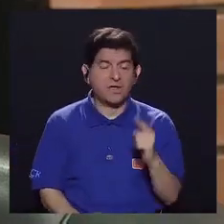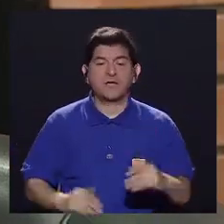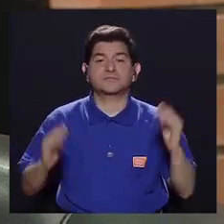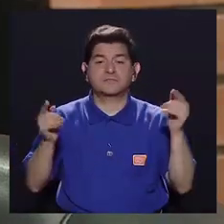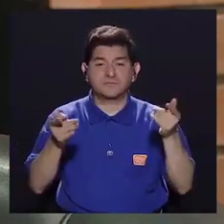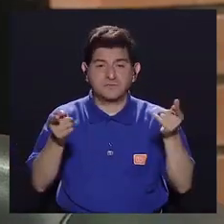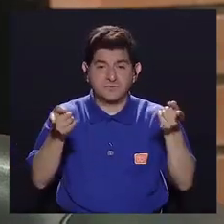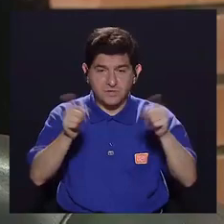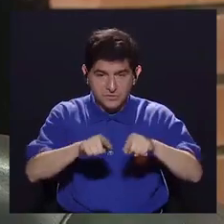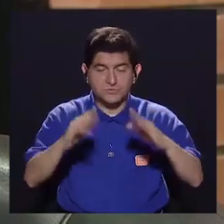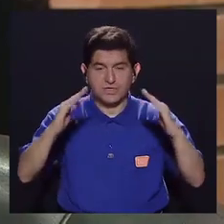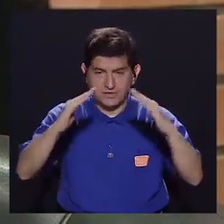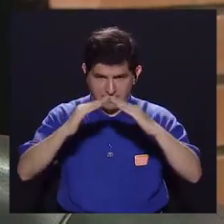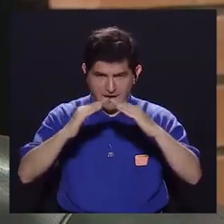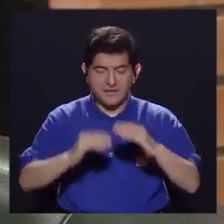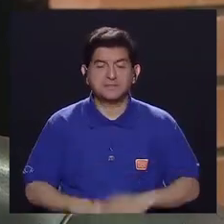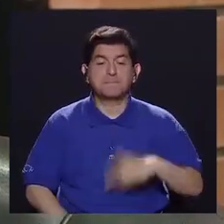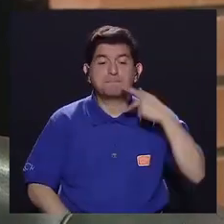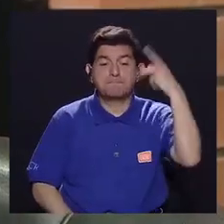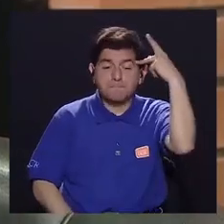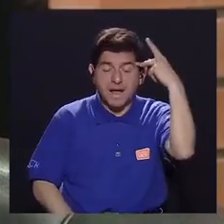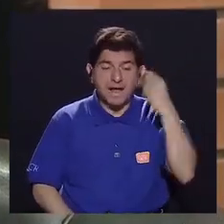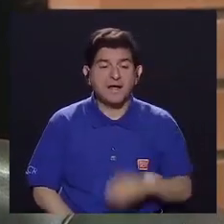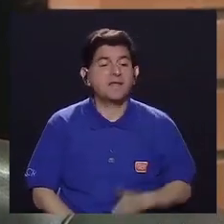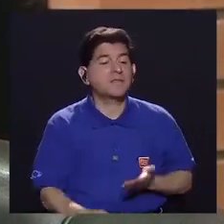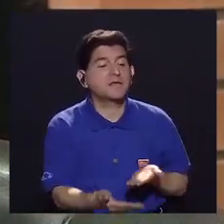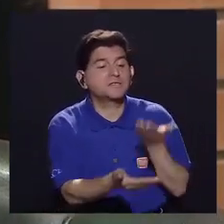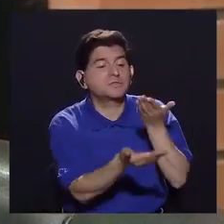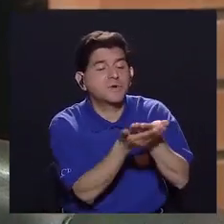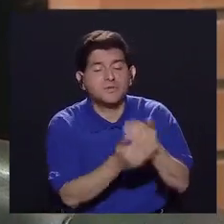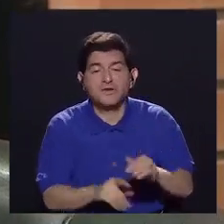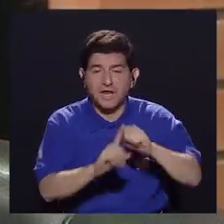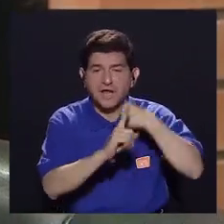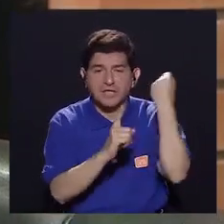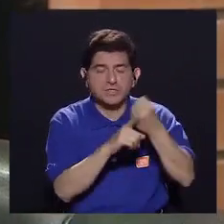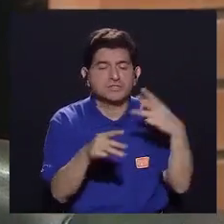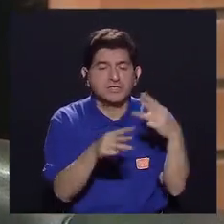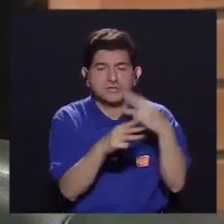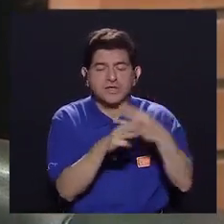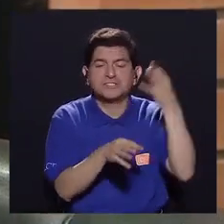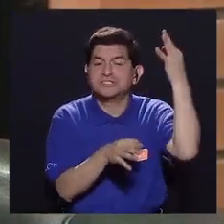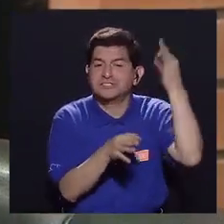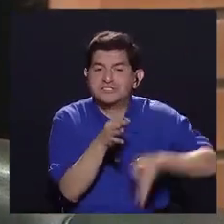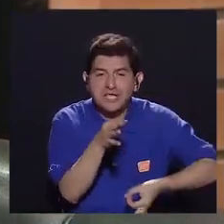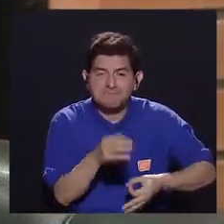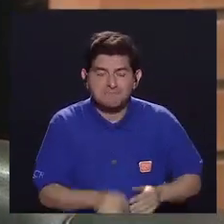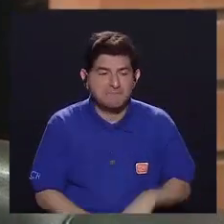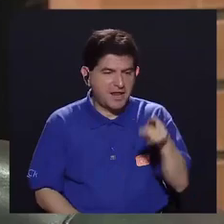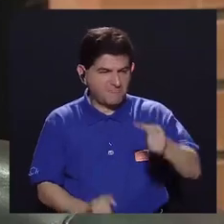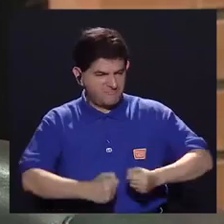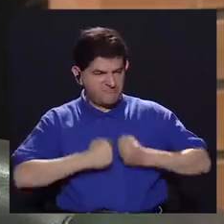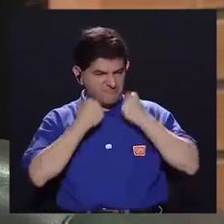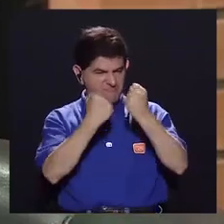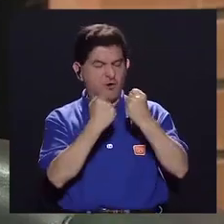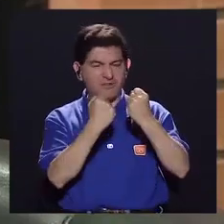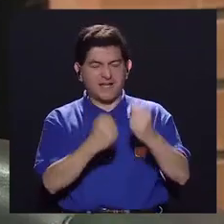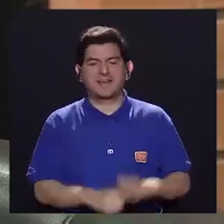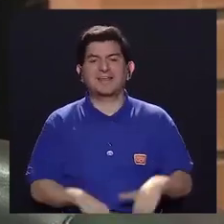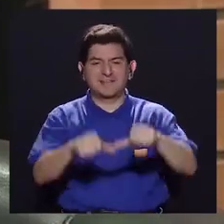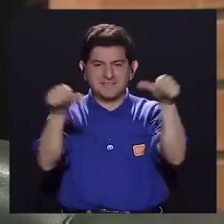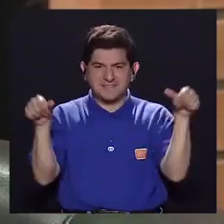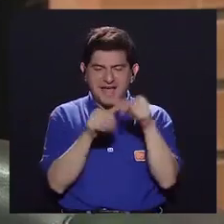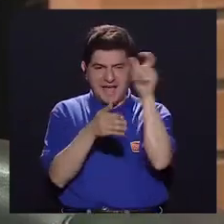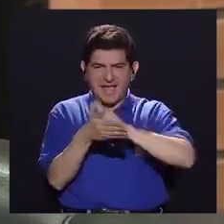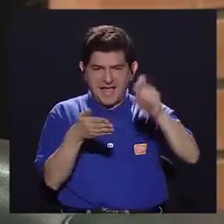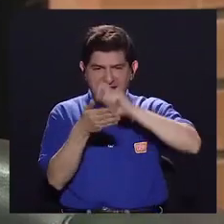el hogar. Ellos pueden ir, digamos, los padres proponiéndoles situaciones matemáticas muy simples en donde se fortalece lo que se